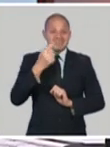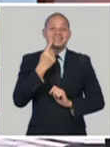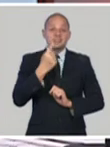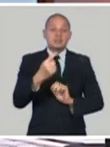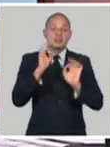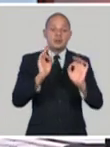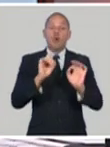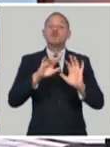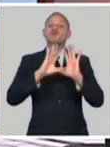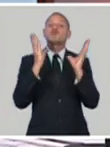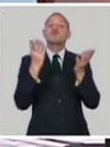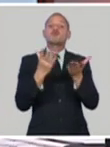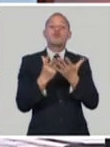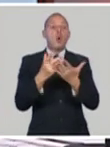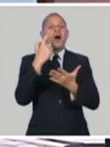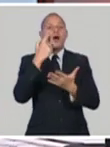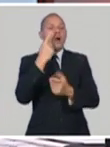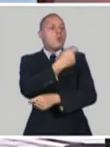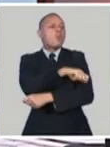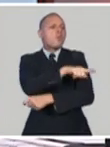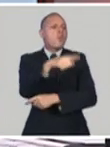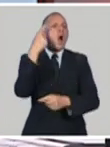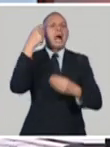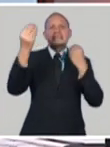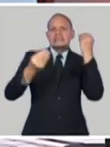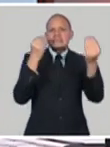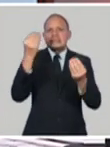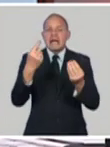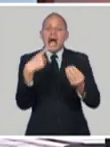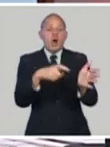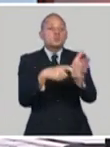Y solo quería ratificar lo siguiente. Primero,